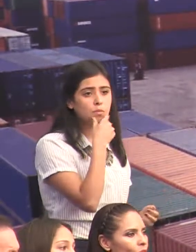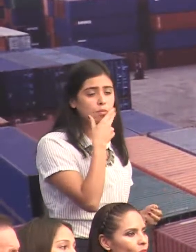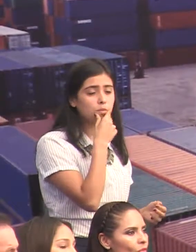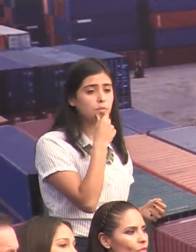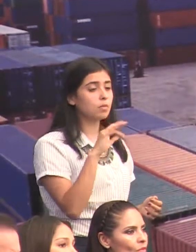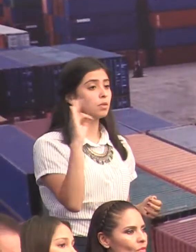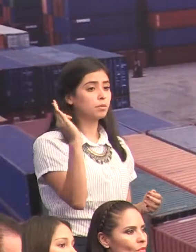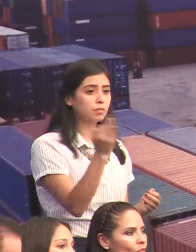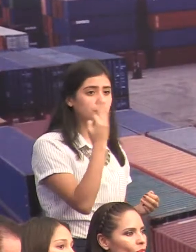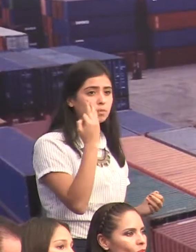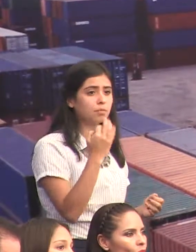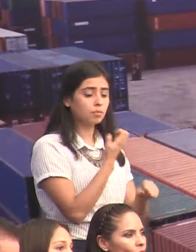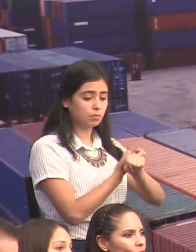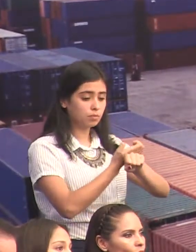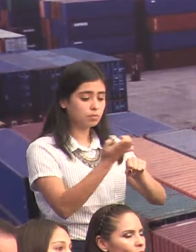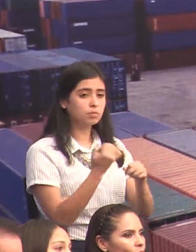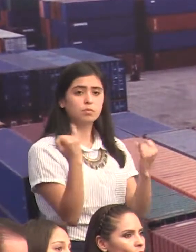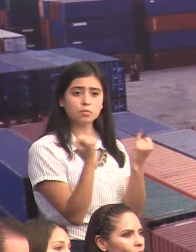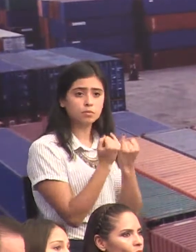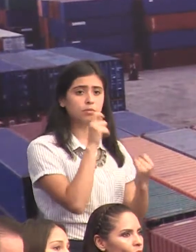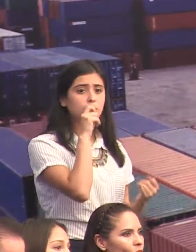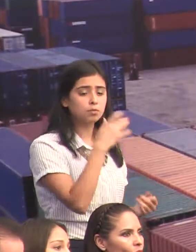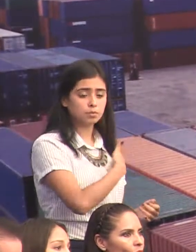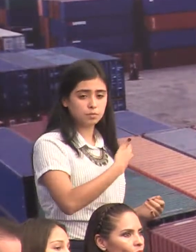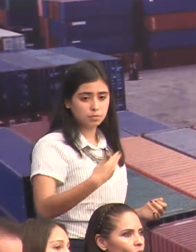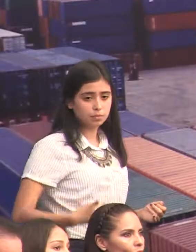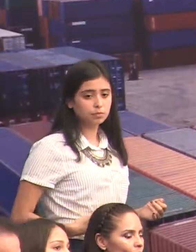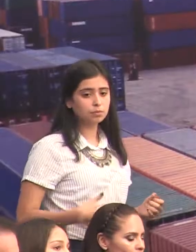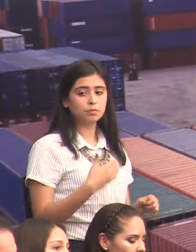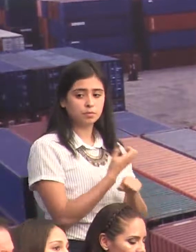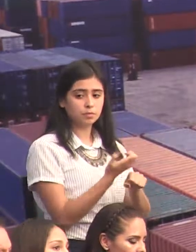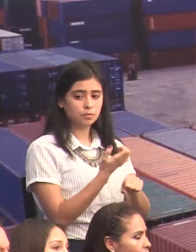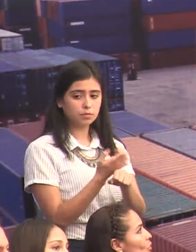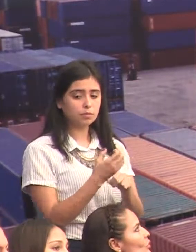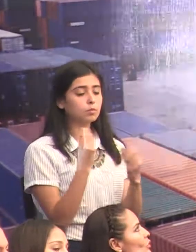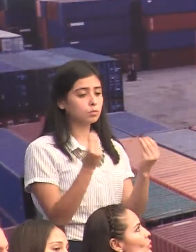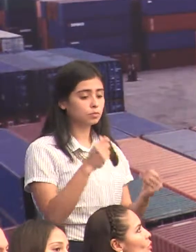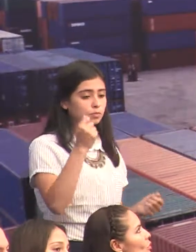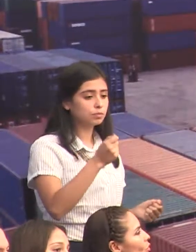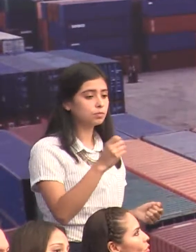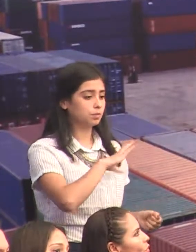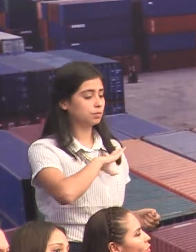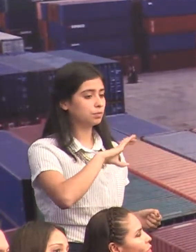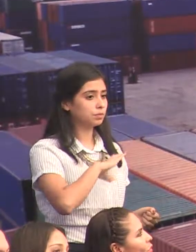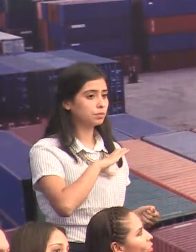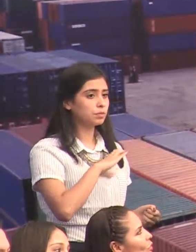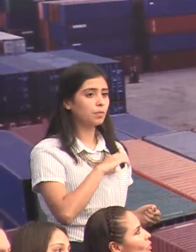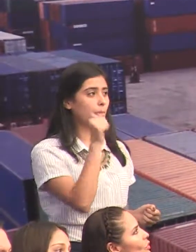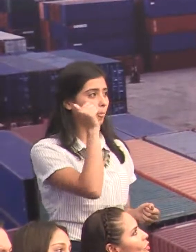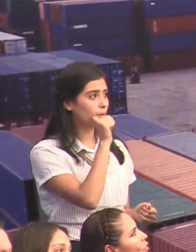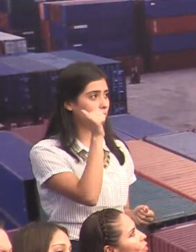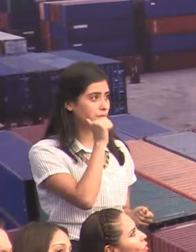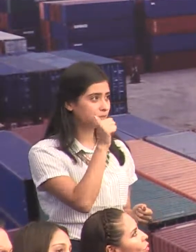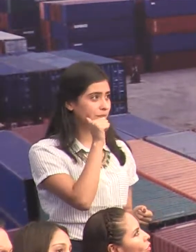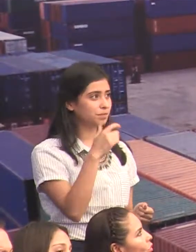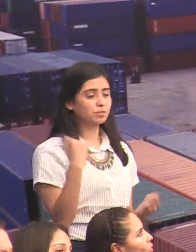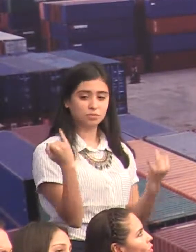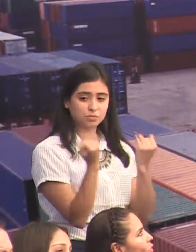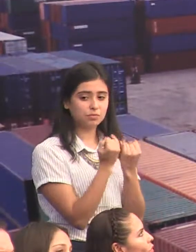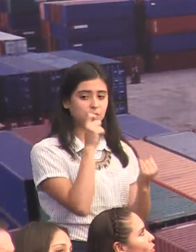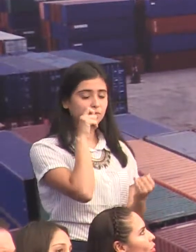los legisladores locales, a los funcionarios públicos federales y estatales, a nuestros queridos amigos